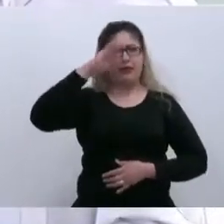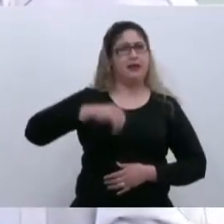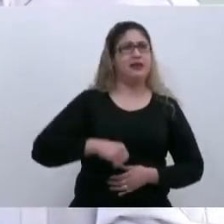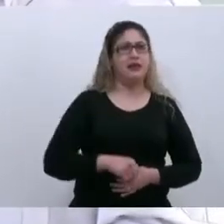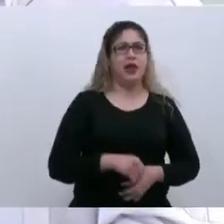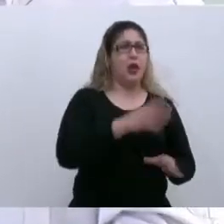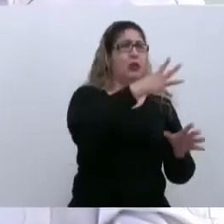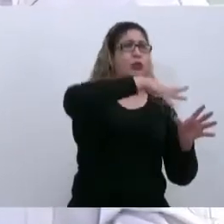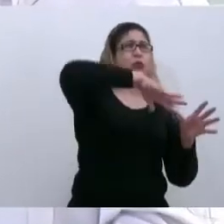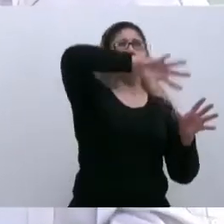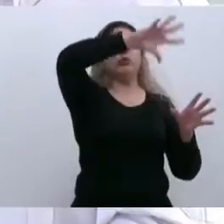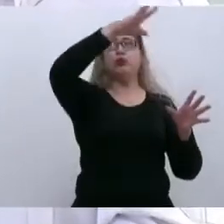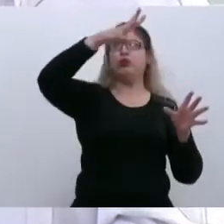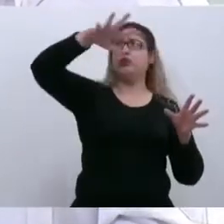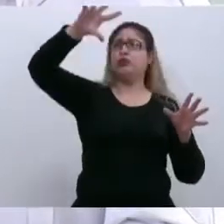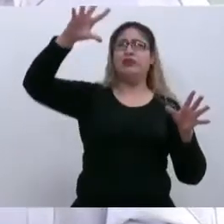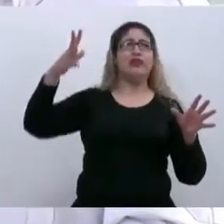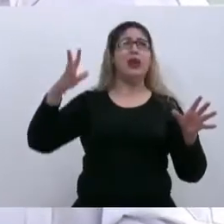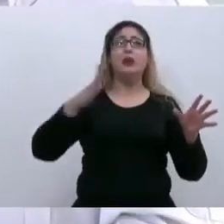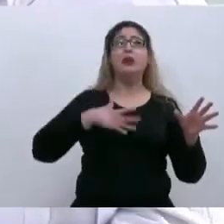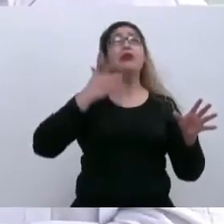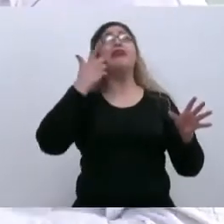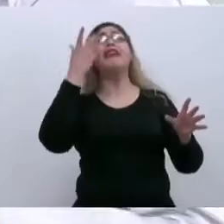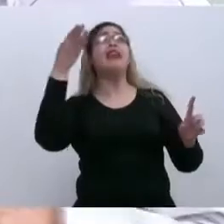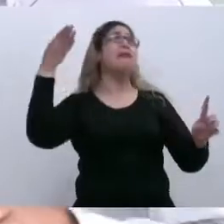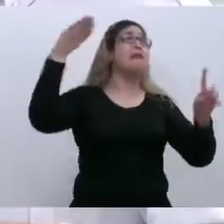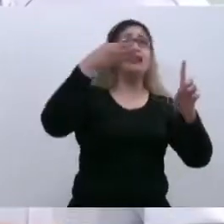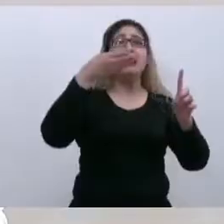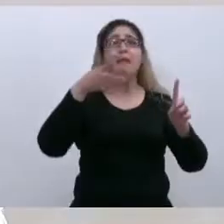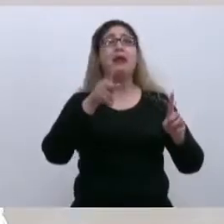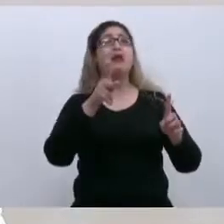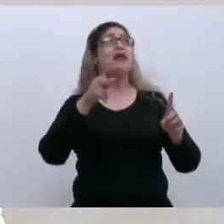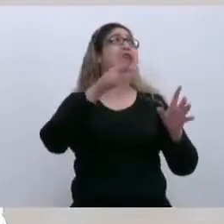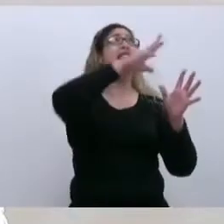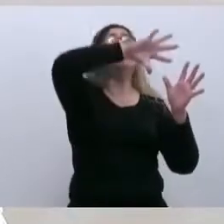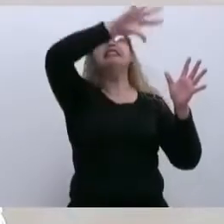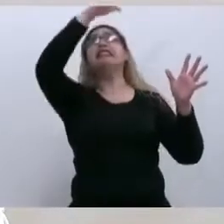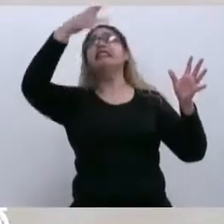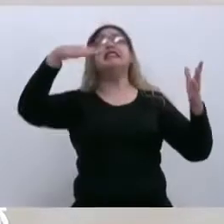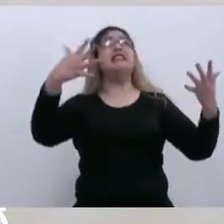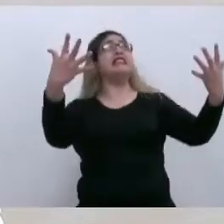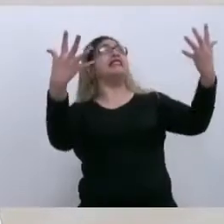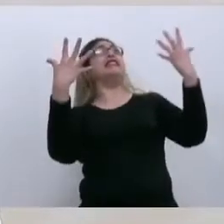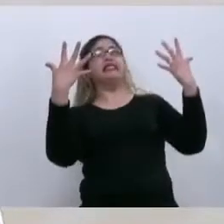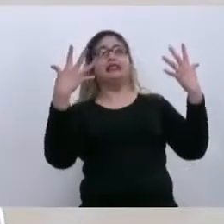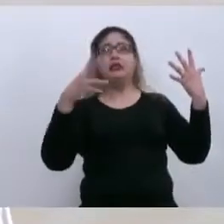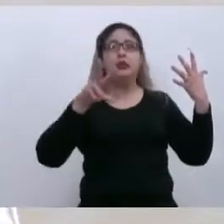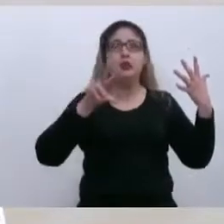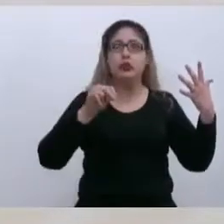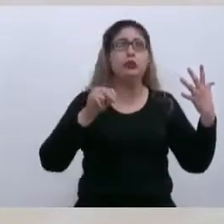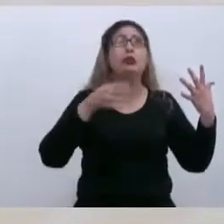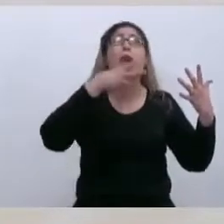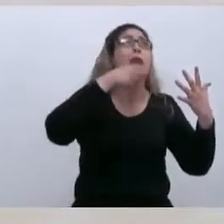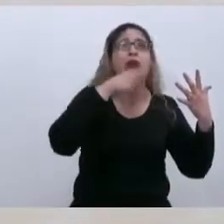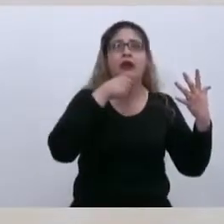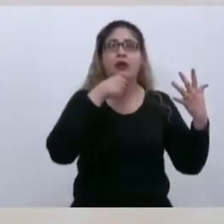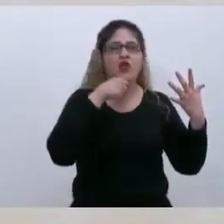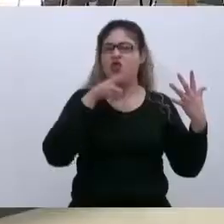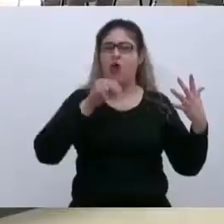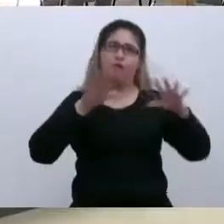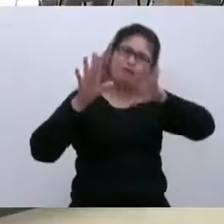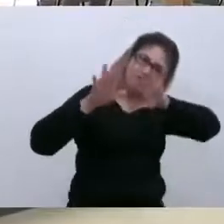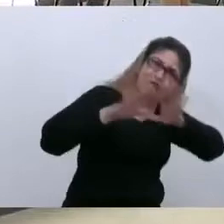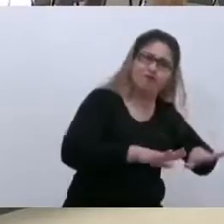indolencia también, y creemos que si lo hacemos juntos, esos cerros los podremos derribar. Pues manos a la obra y muchas gracias, muy buenas